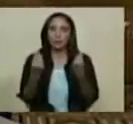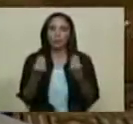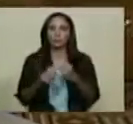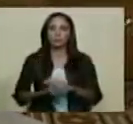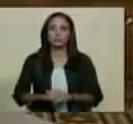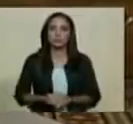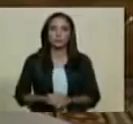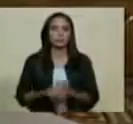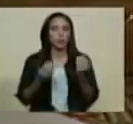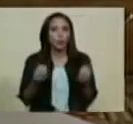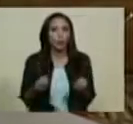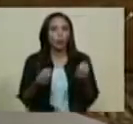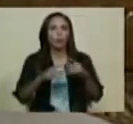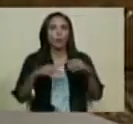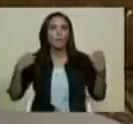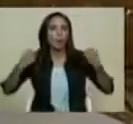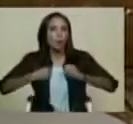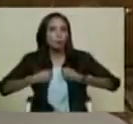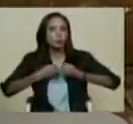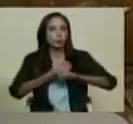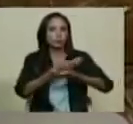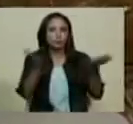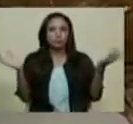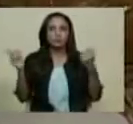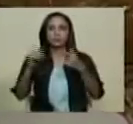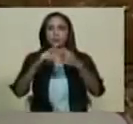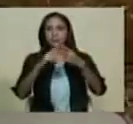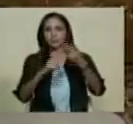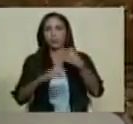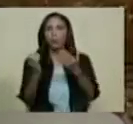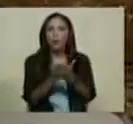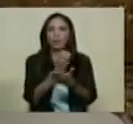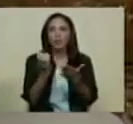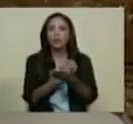sido la distribución de los morrales, de los útiles escolares,